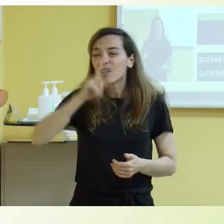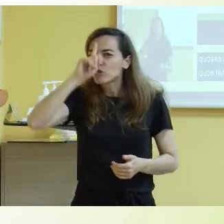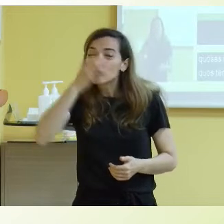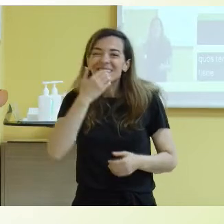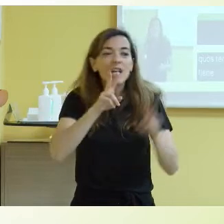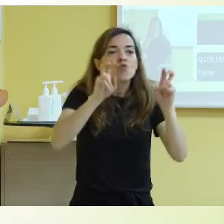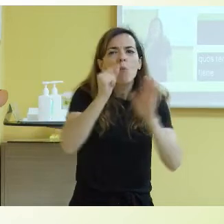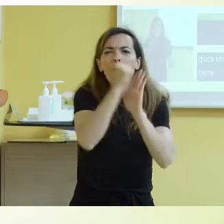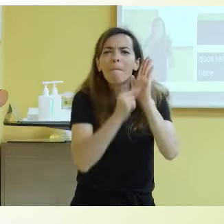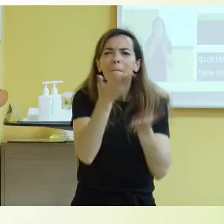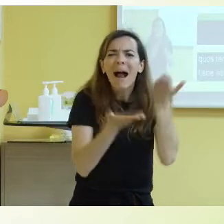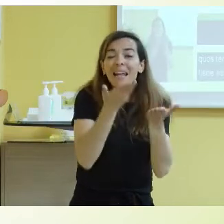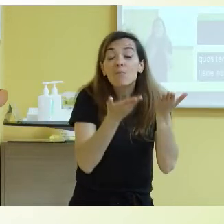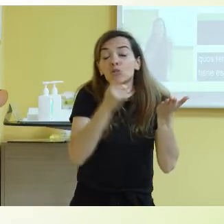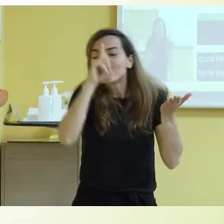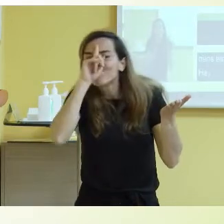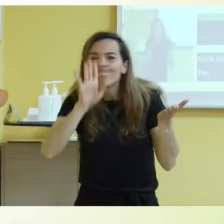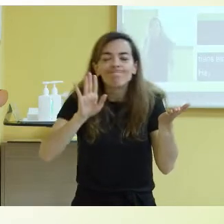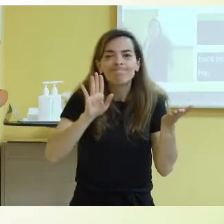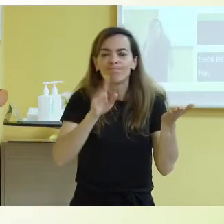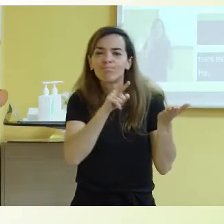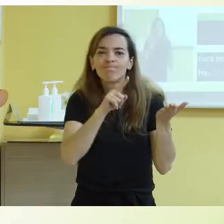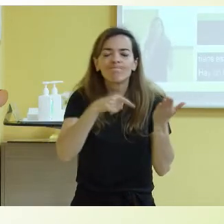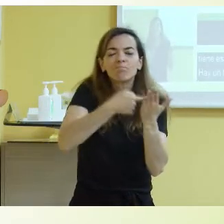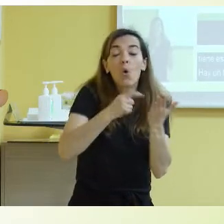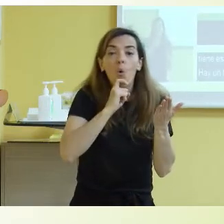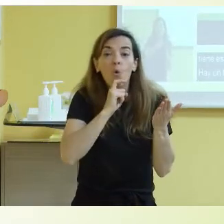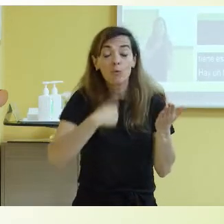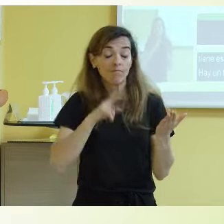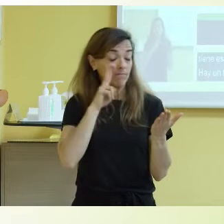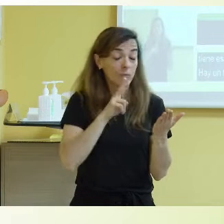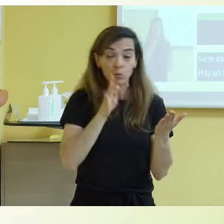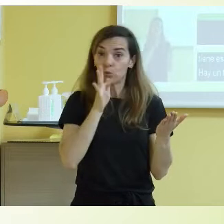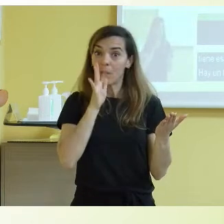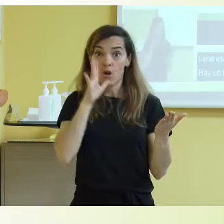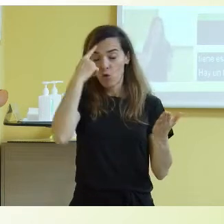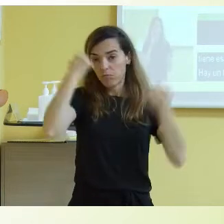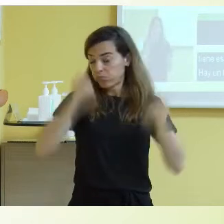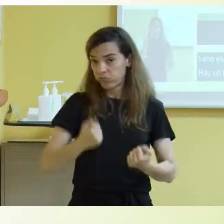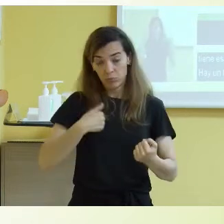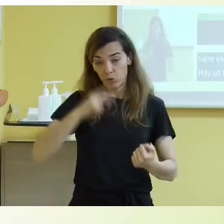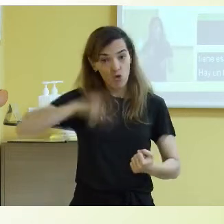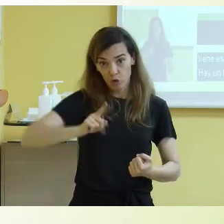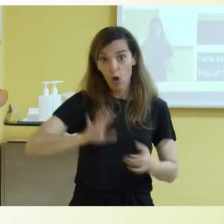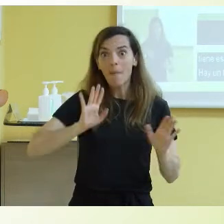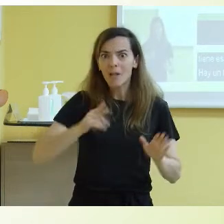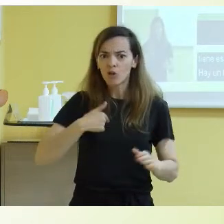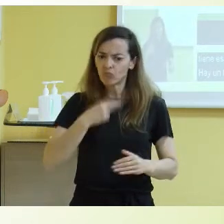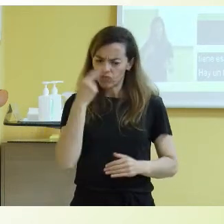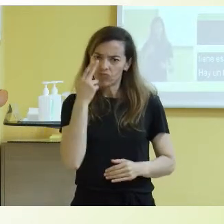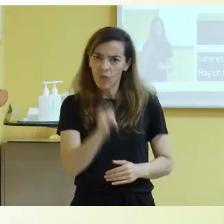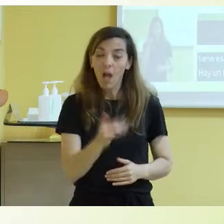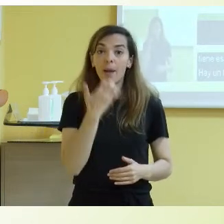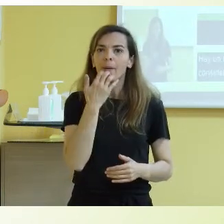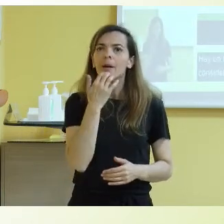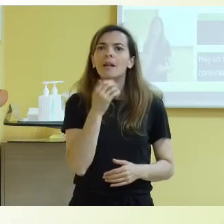nuevos baremos cómo está considerado, ¿no? Yo digo, pues no los he podido ver ni he podido entrar, no soy un experto en el tema, pero sí tengo interés por ellos.